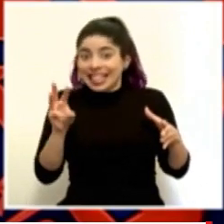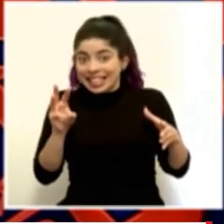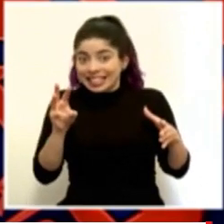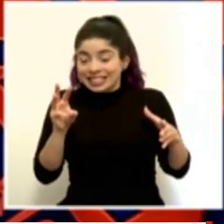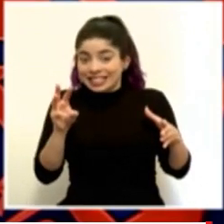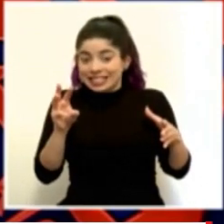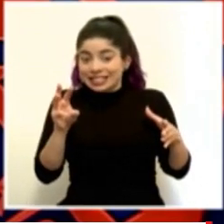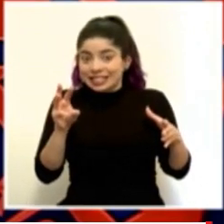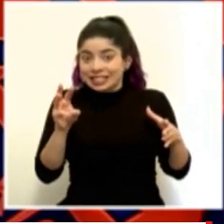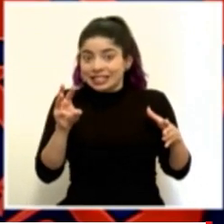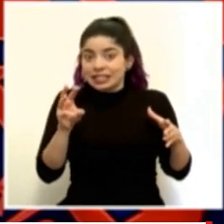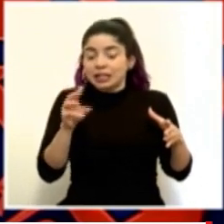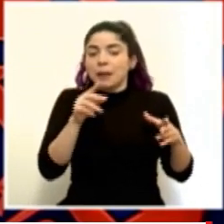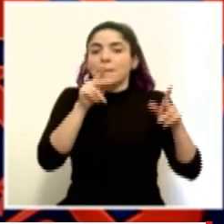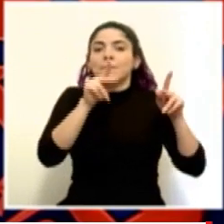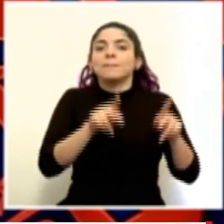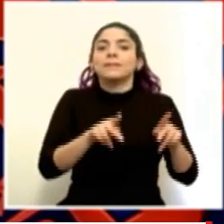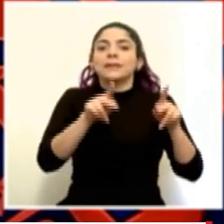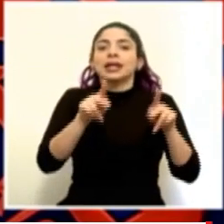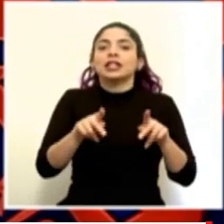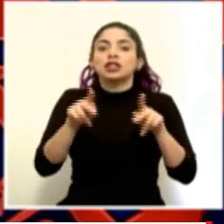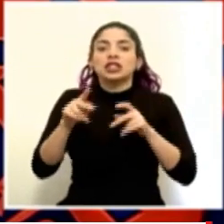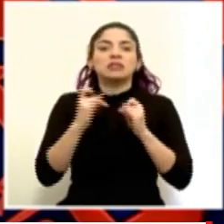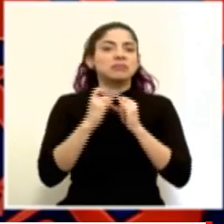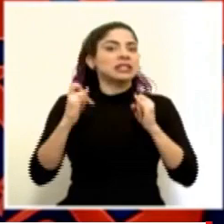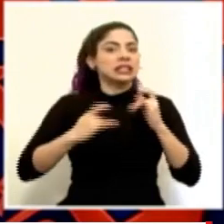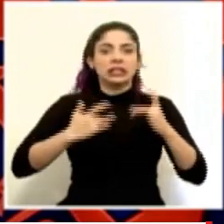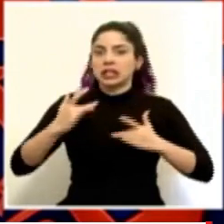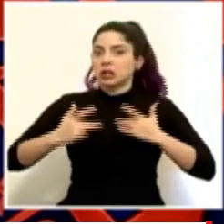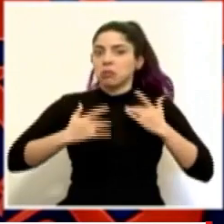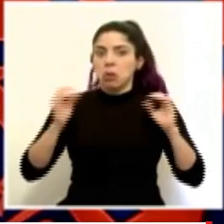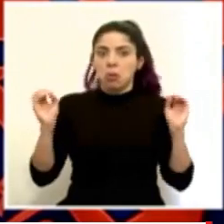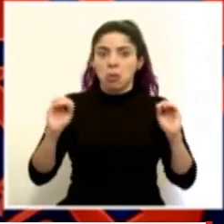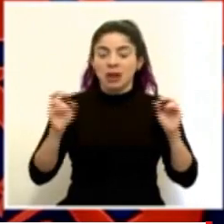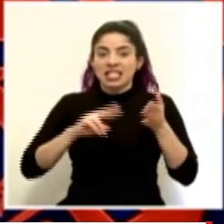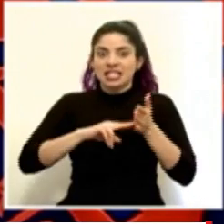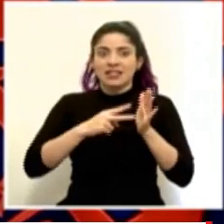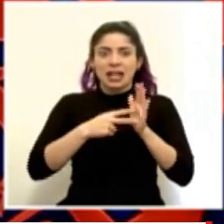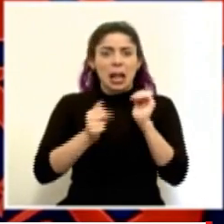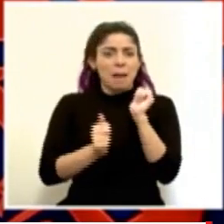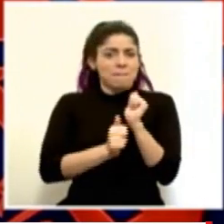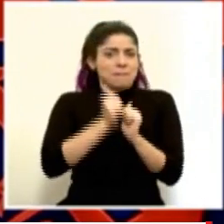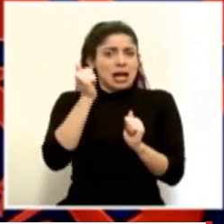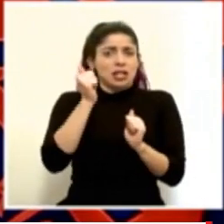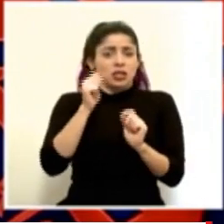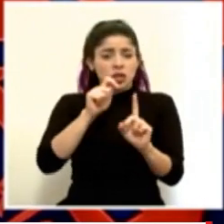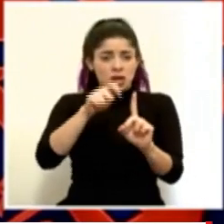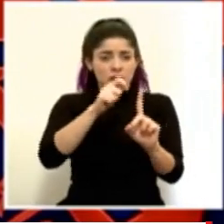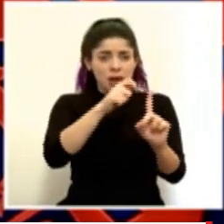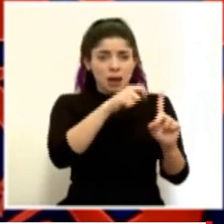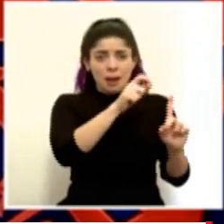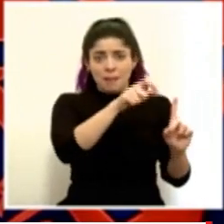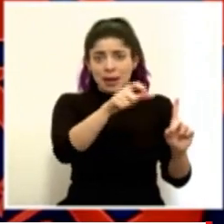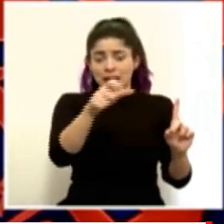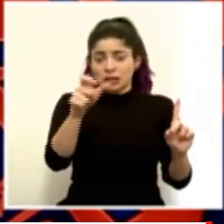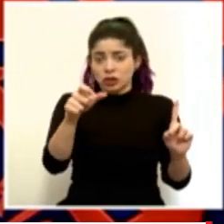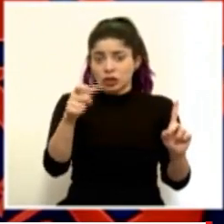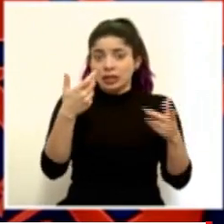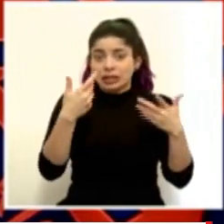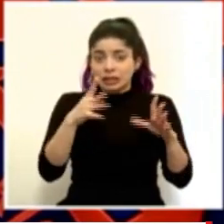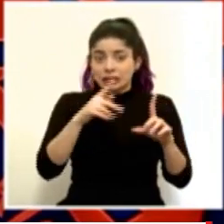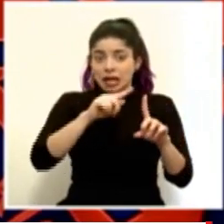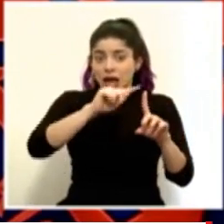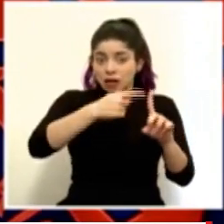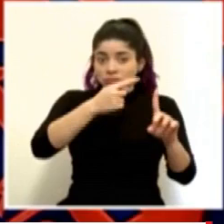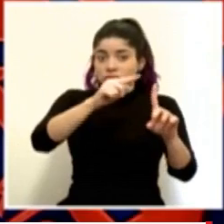1.286 fueron de personas asintomáticas, o sea, la gran mayoría de estas personas a las cuales se